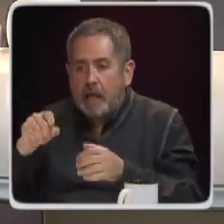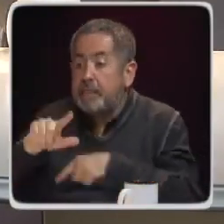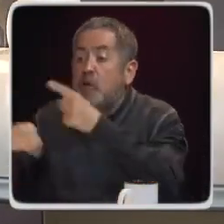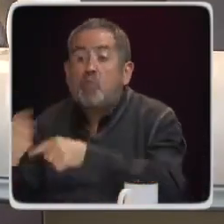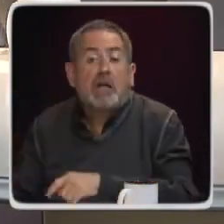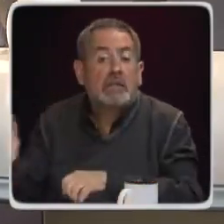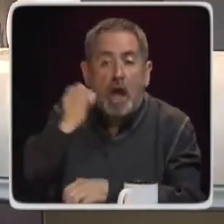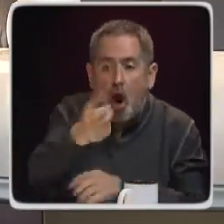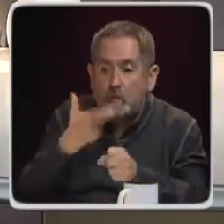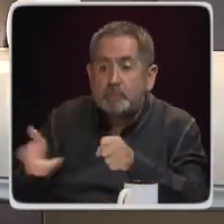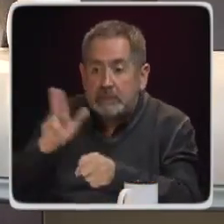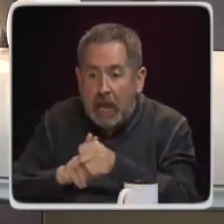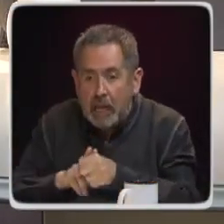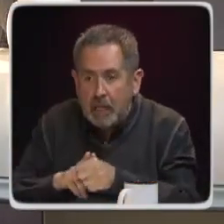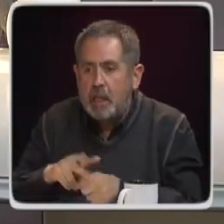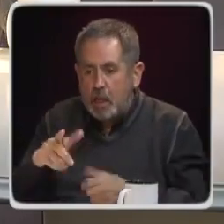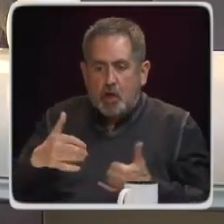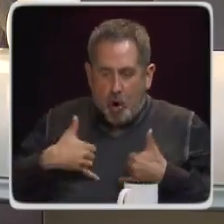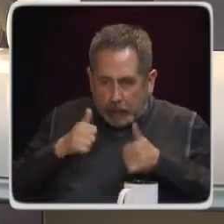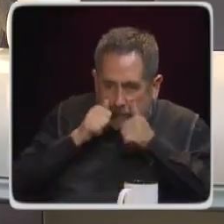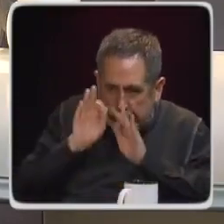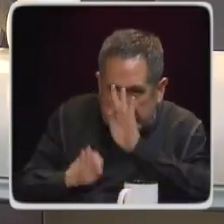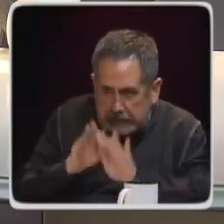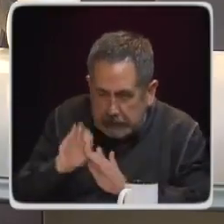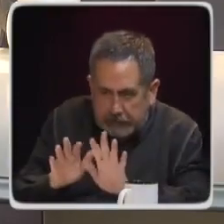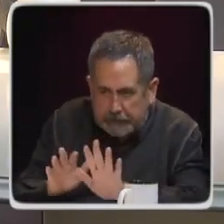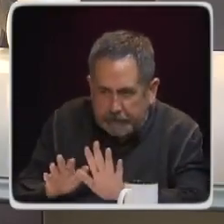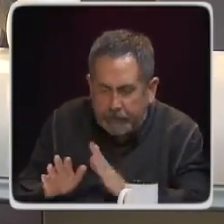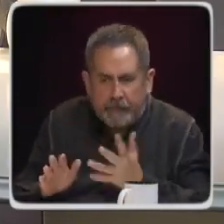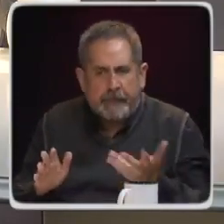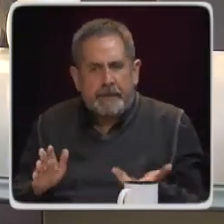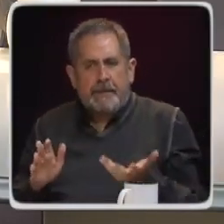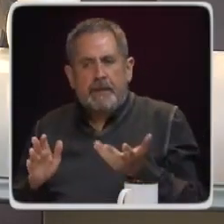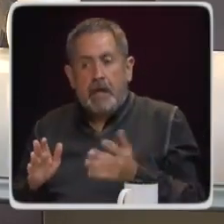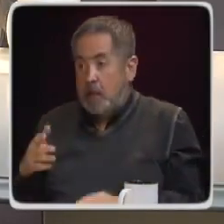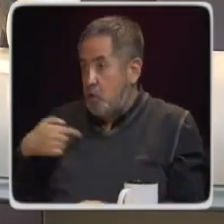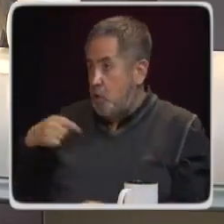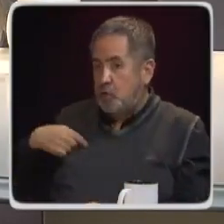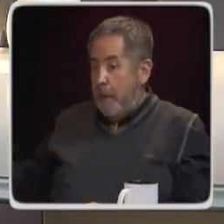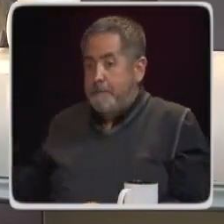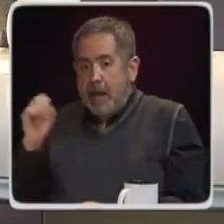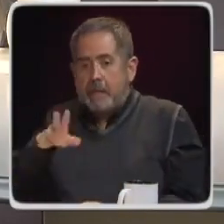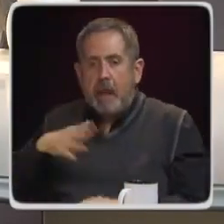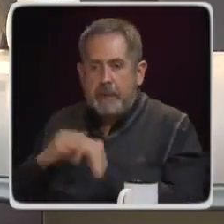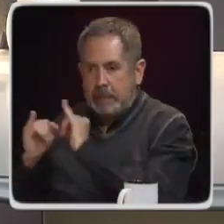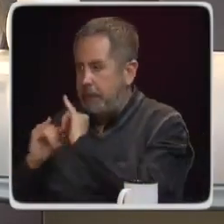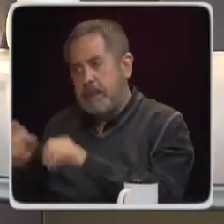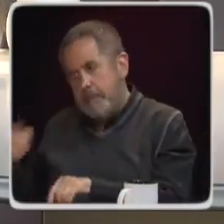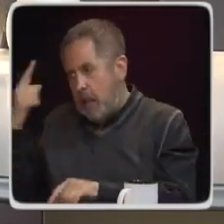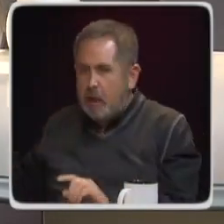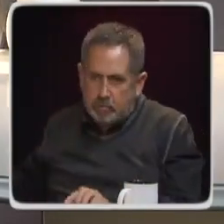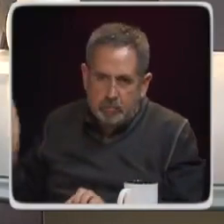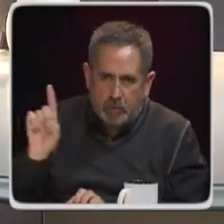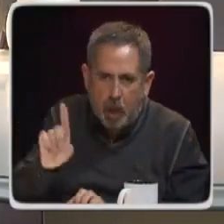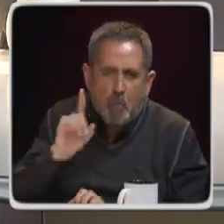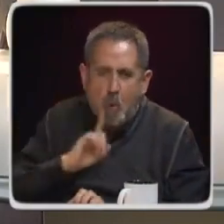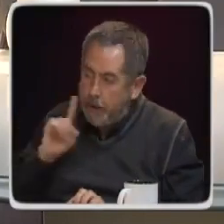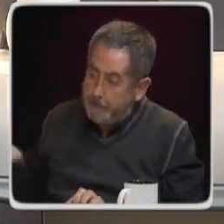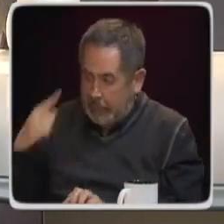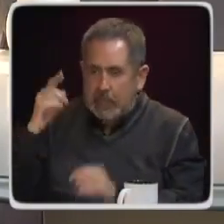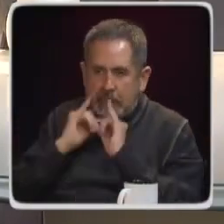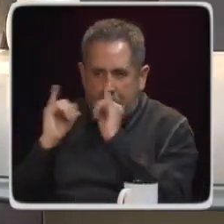que ellos puedan expresar, y eso me parece a mí bastante bueno. Antes de pasar nada más al tema de